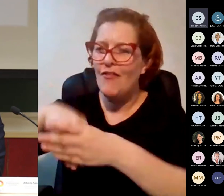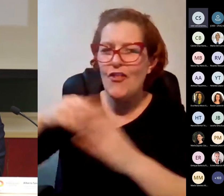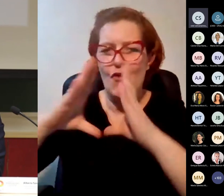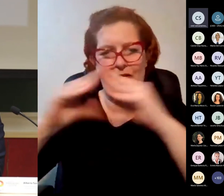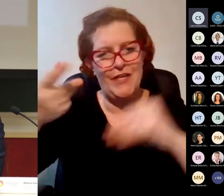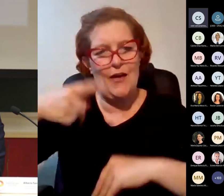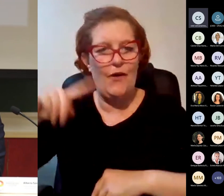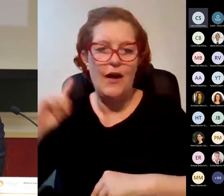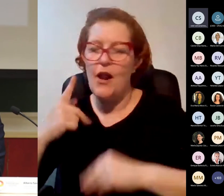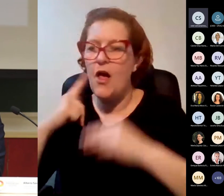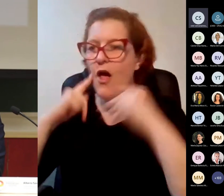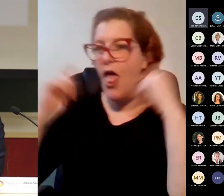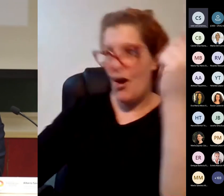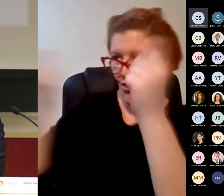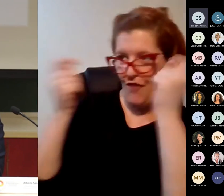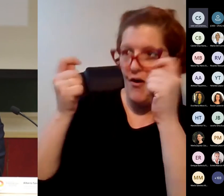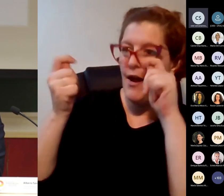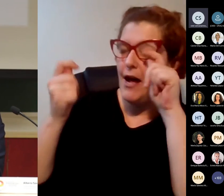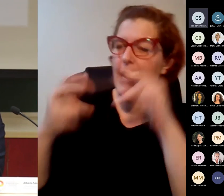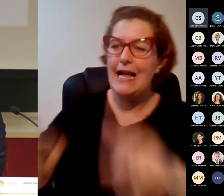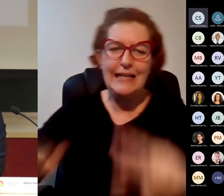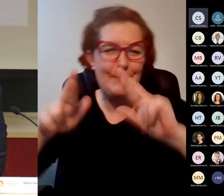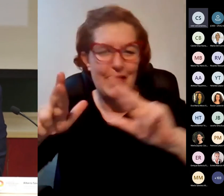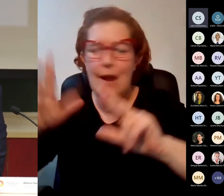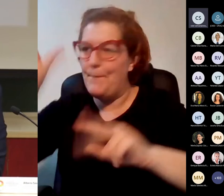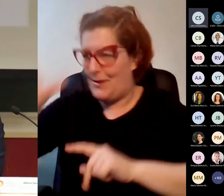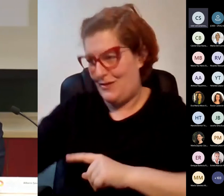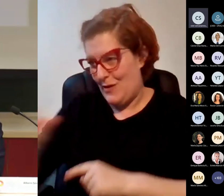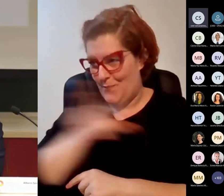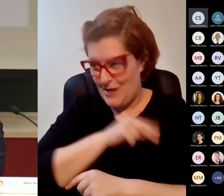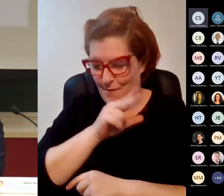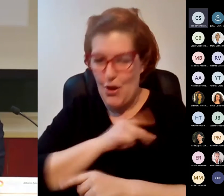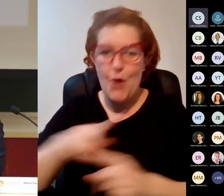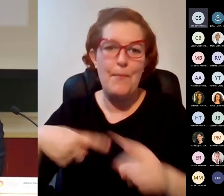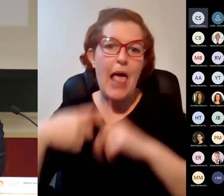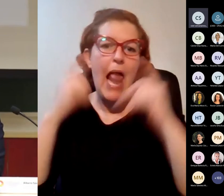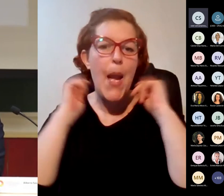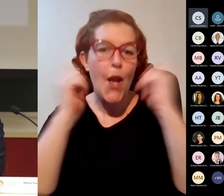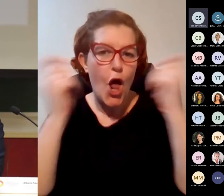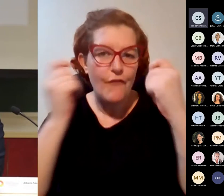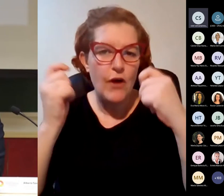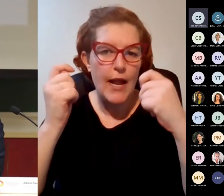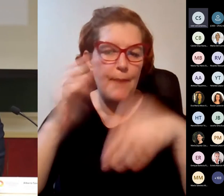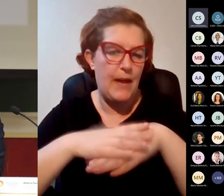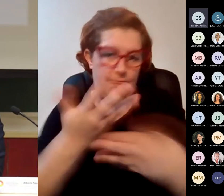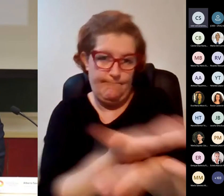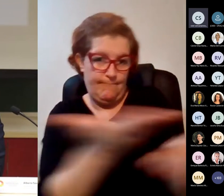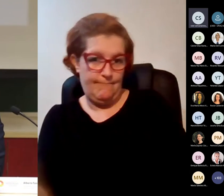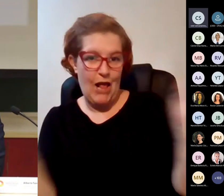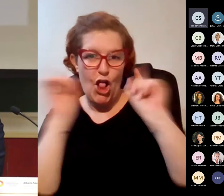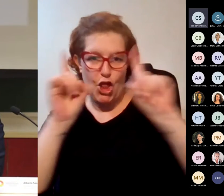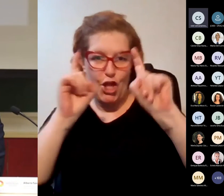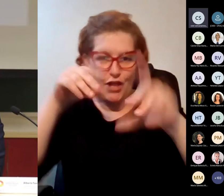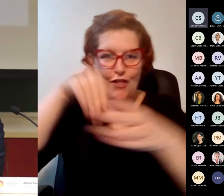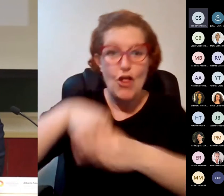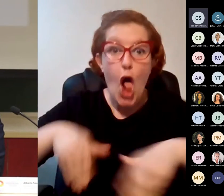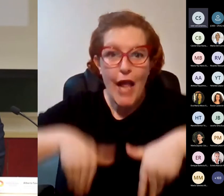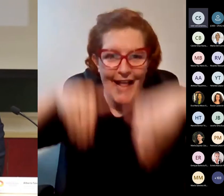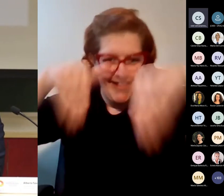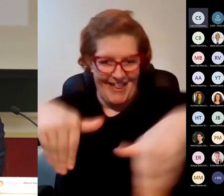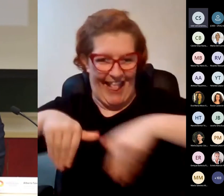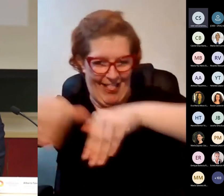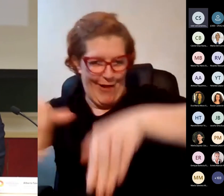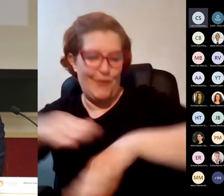enhorabuena en especial de los premiados y enhorabuena de forma extensiva a todos los docentes de las candidaturas presentadas a este